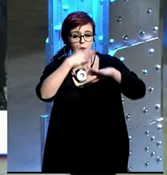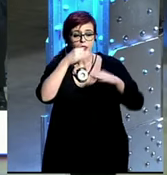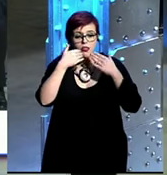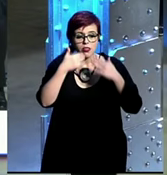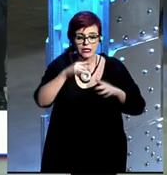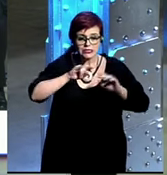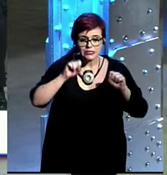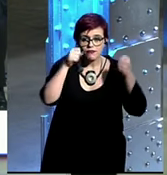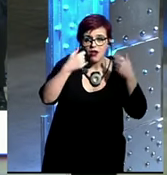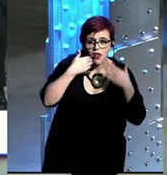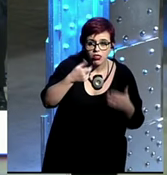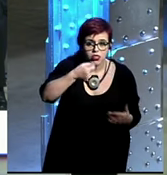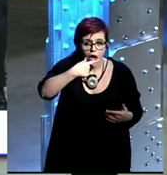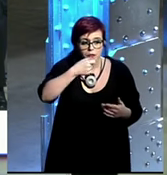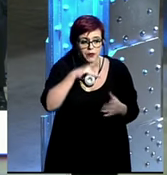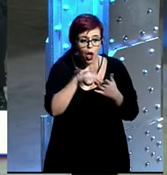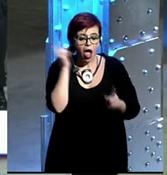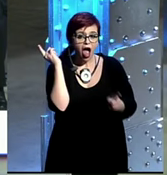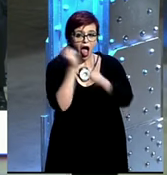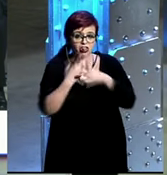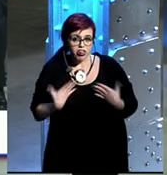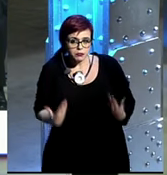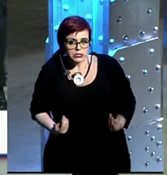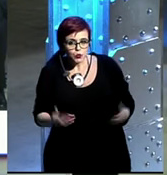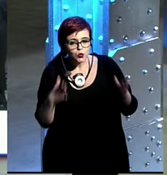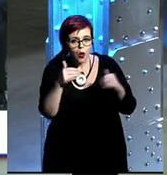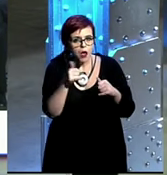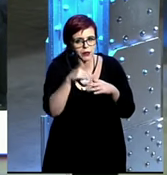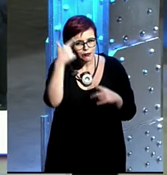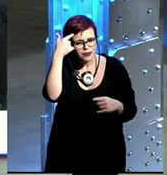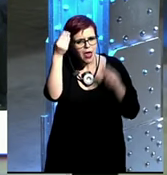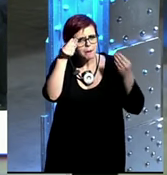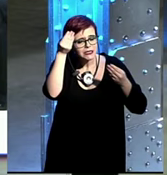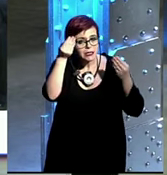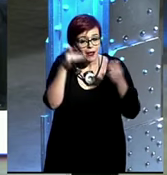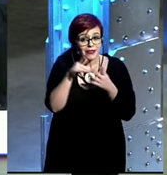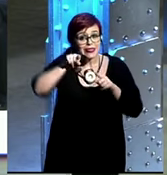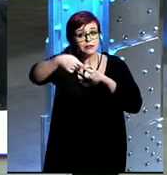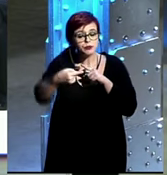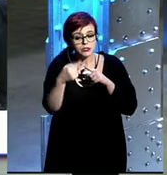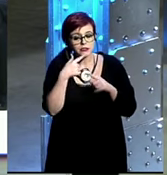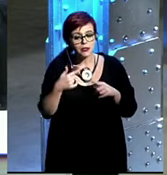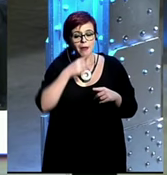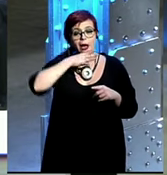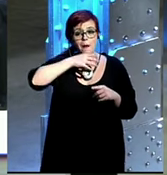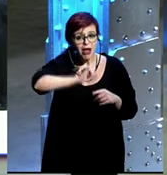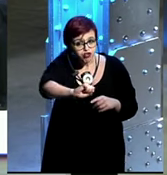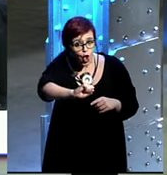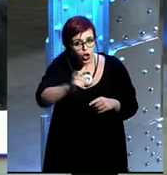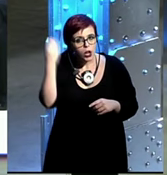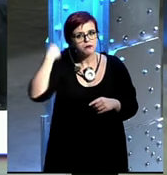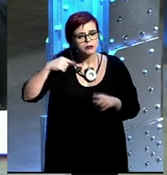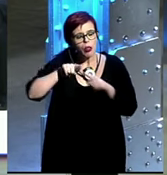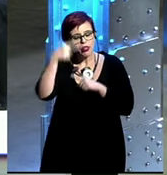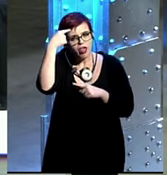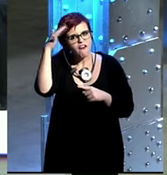orales. Y no tenían antidepresivos, pero él tenía la idea de los antidepresivos. Y Platón dijo que también era un problema filosófico que